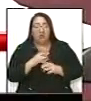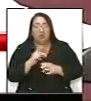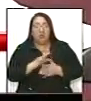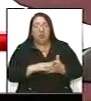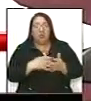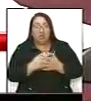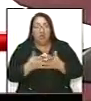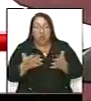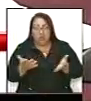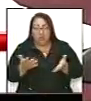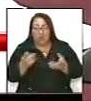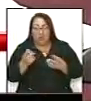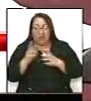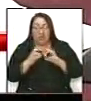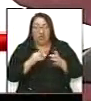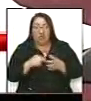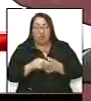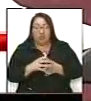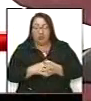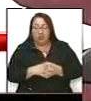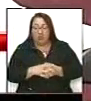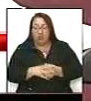el cronograma de discusión.